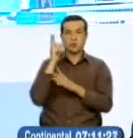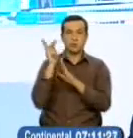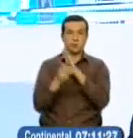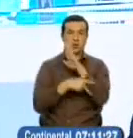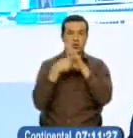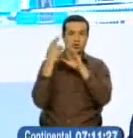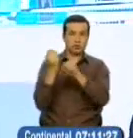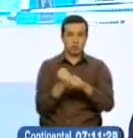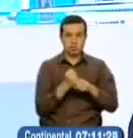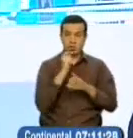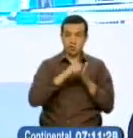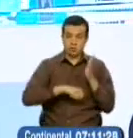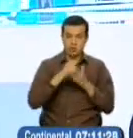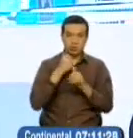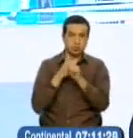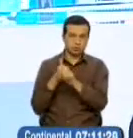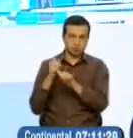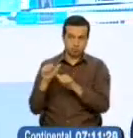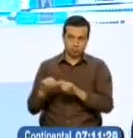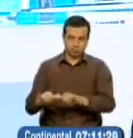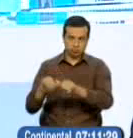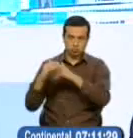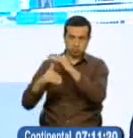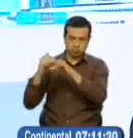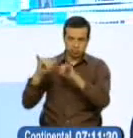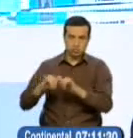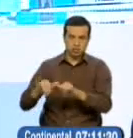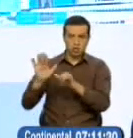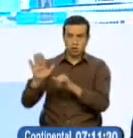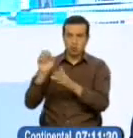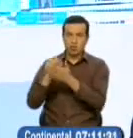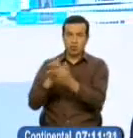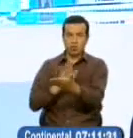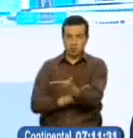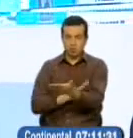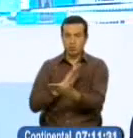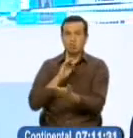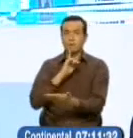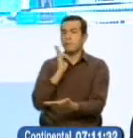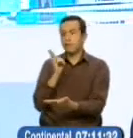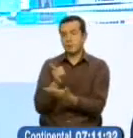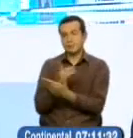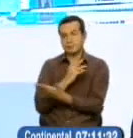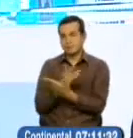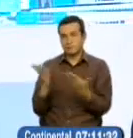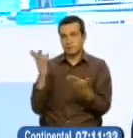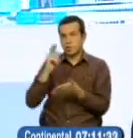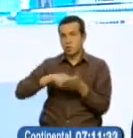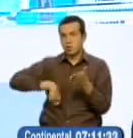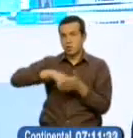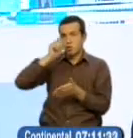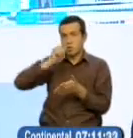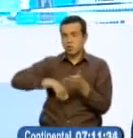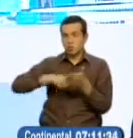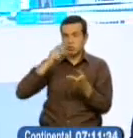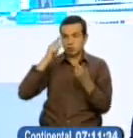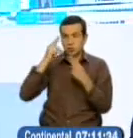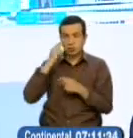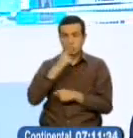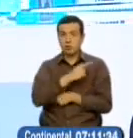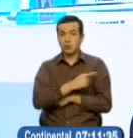Petroamazonas y se hace un seguimiento a la ejecución de ese programa, y obviamente el contrato contempla